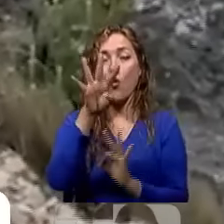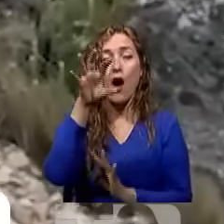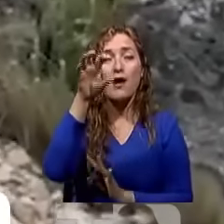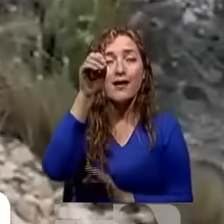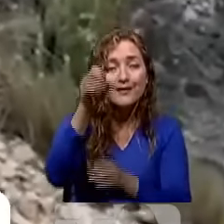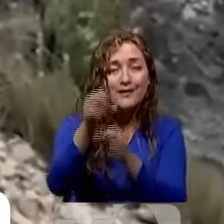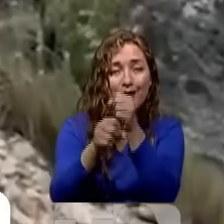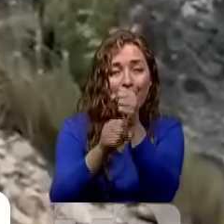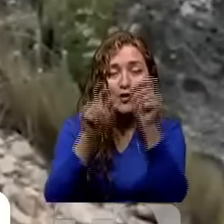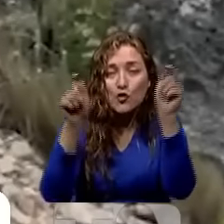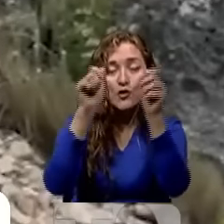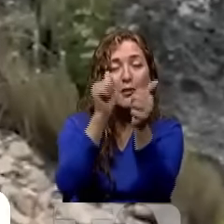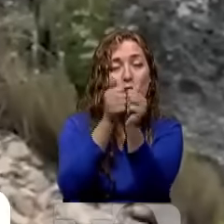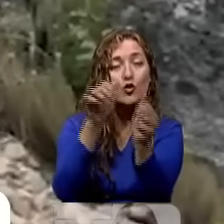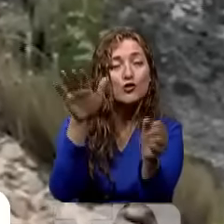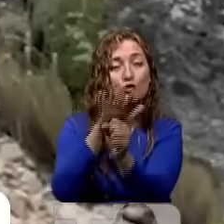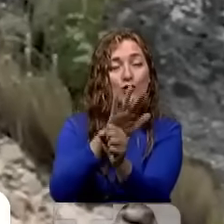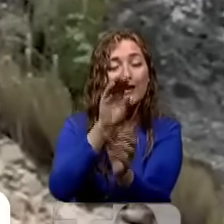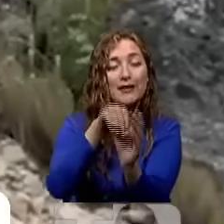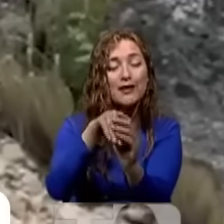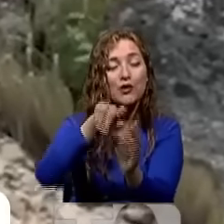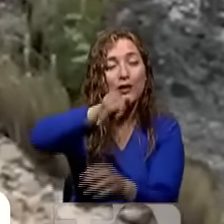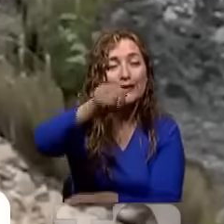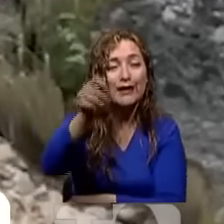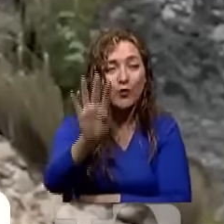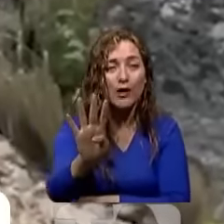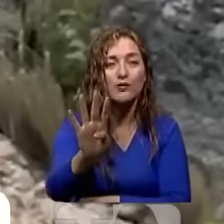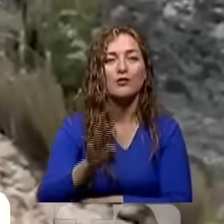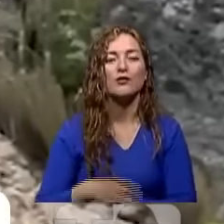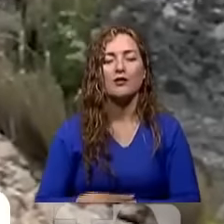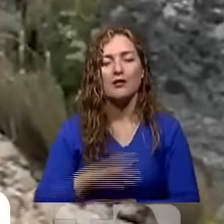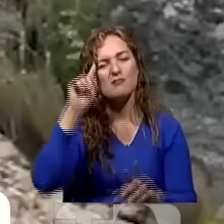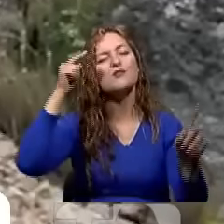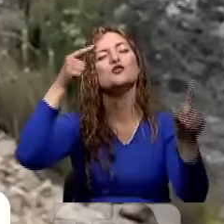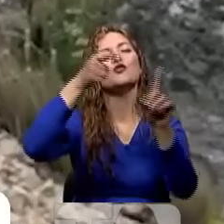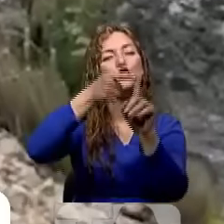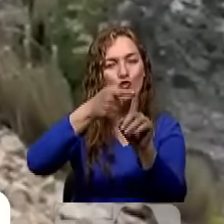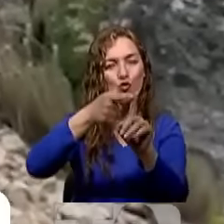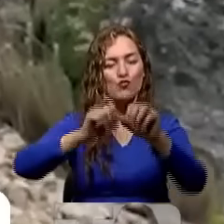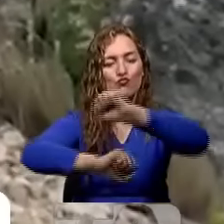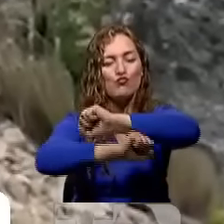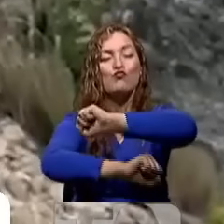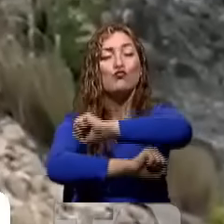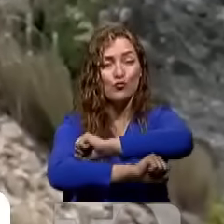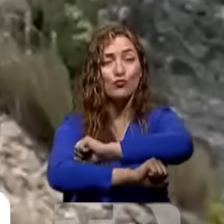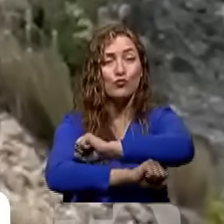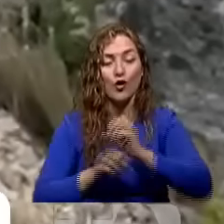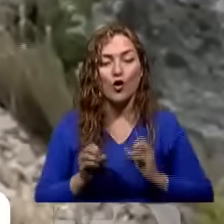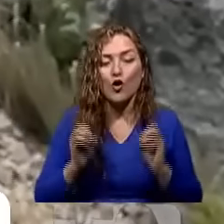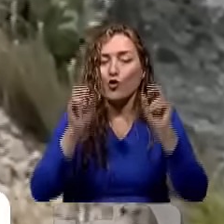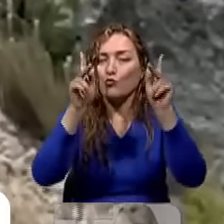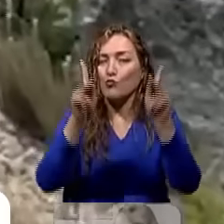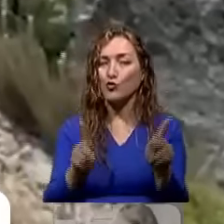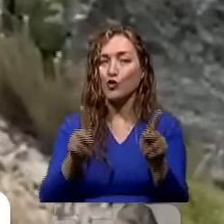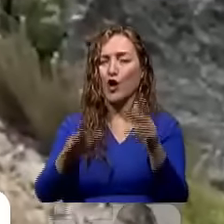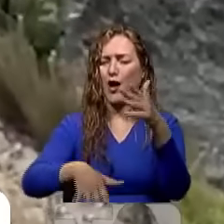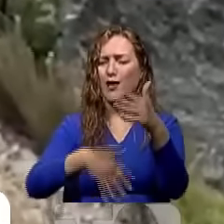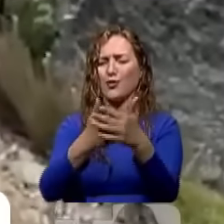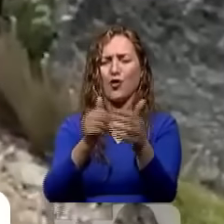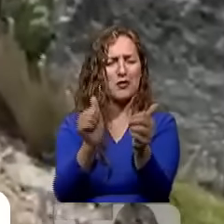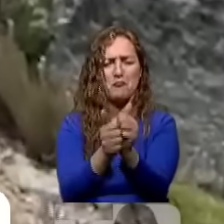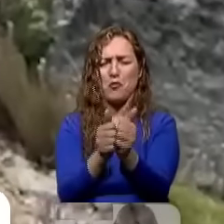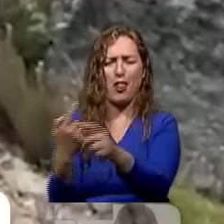Deporte Total aquí en Telamazonas, con una misión fundamental, darle espacio a todas las